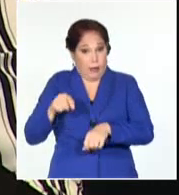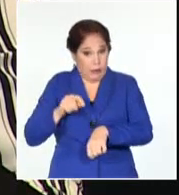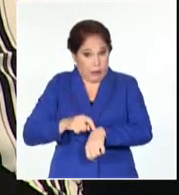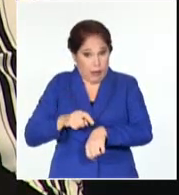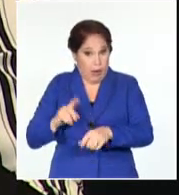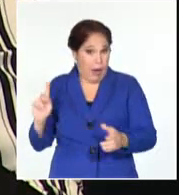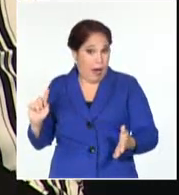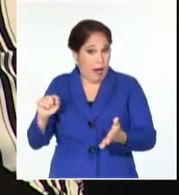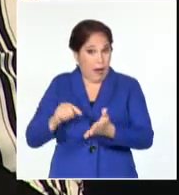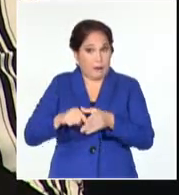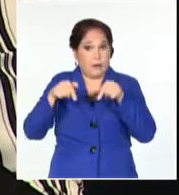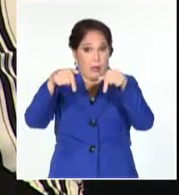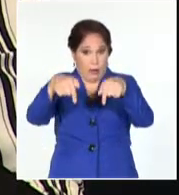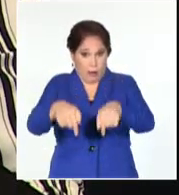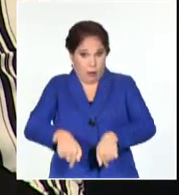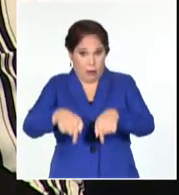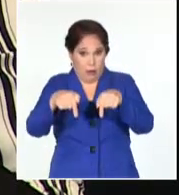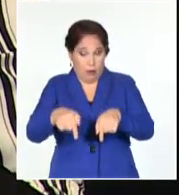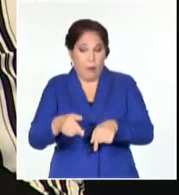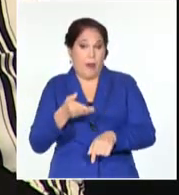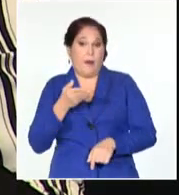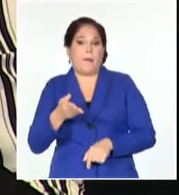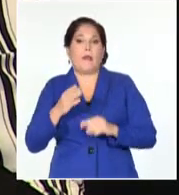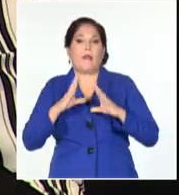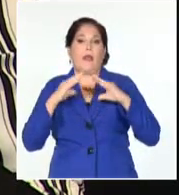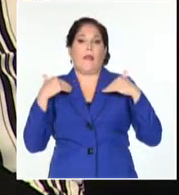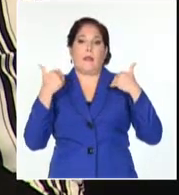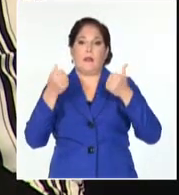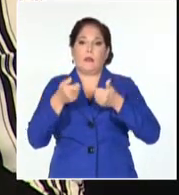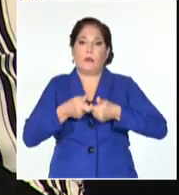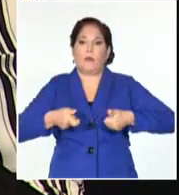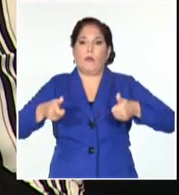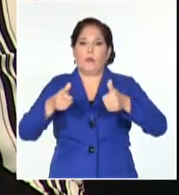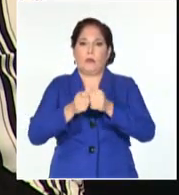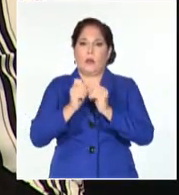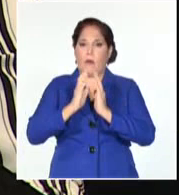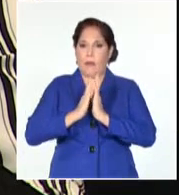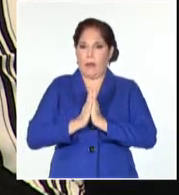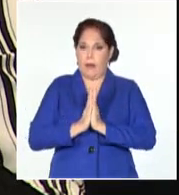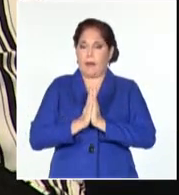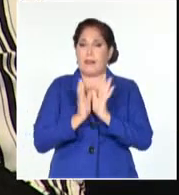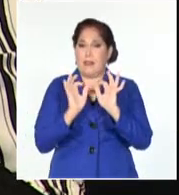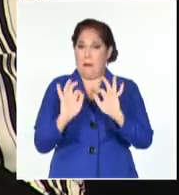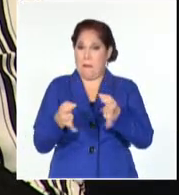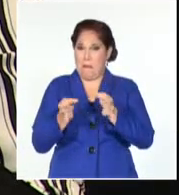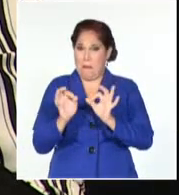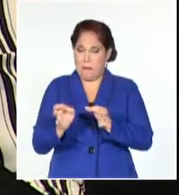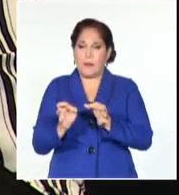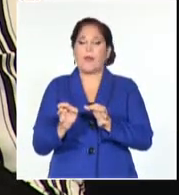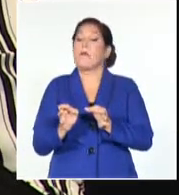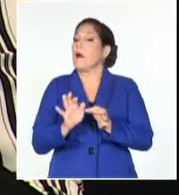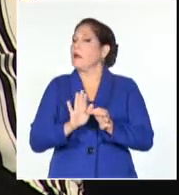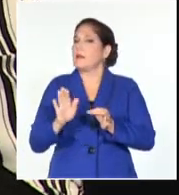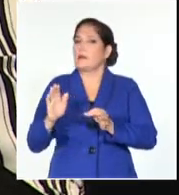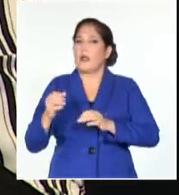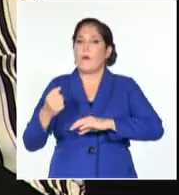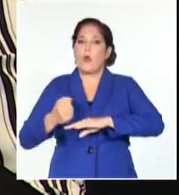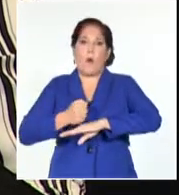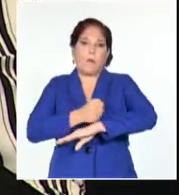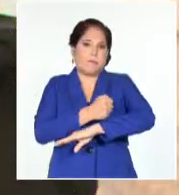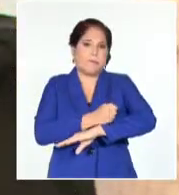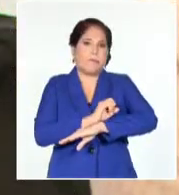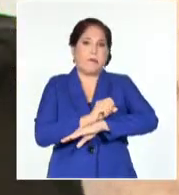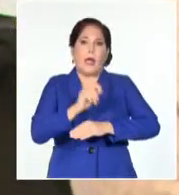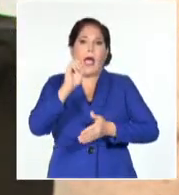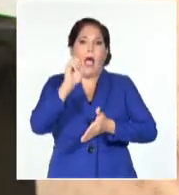en que incluso por petición de la dirección del Consejo de Iglesias de Cuba ante la dirección de nuestro gobierno se descargaron del pago del impuesto